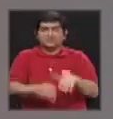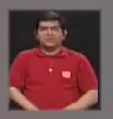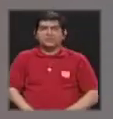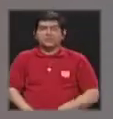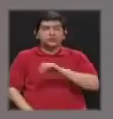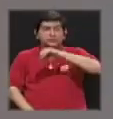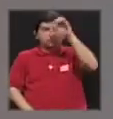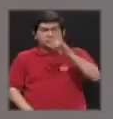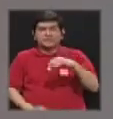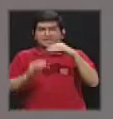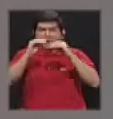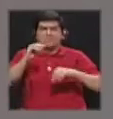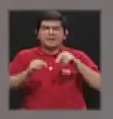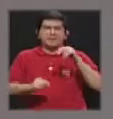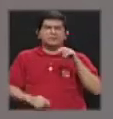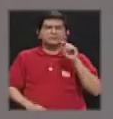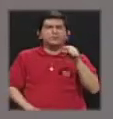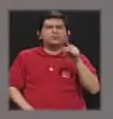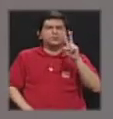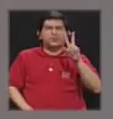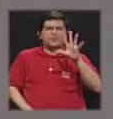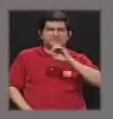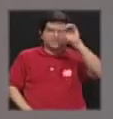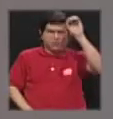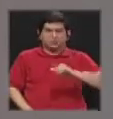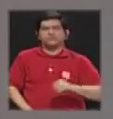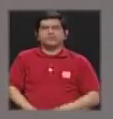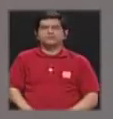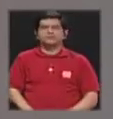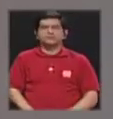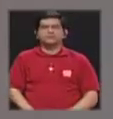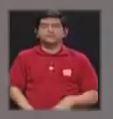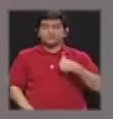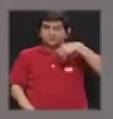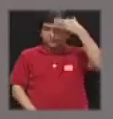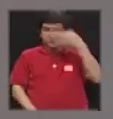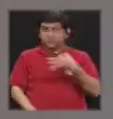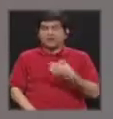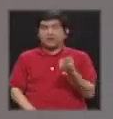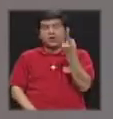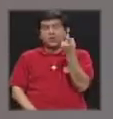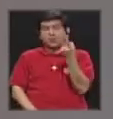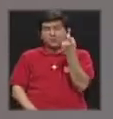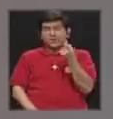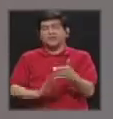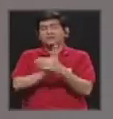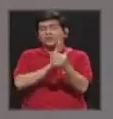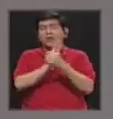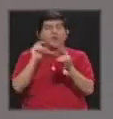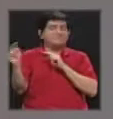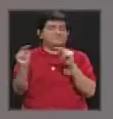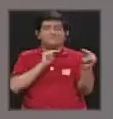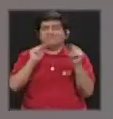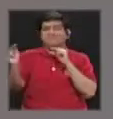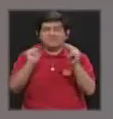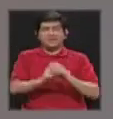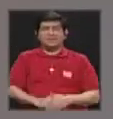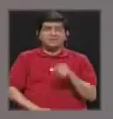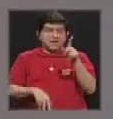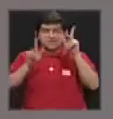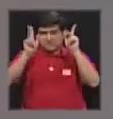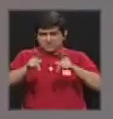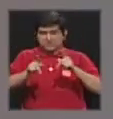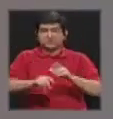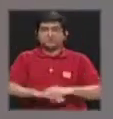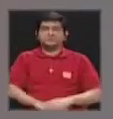un interés de menos de un 0.25%. Entonces, a mí me parece que aquí faltó una gran capacidad de negociación de parte de estas